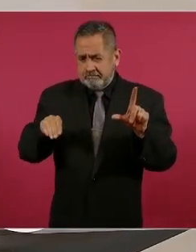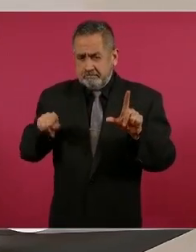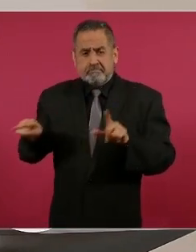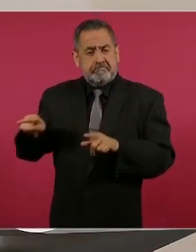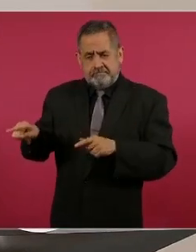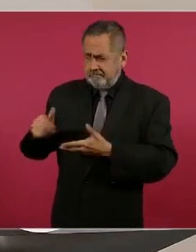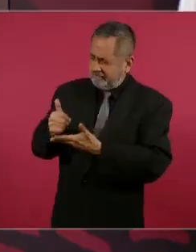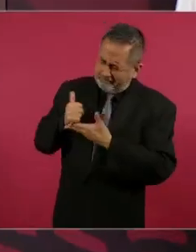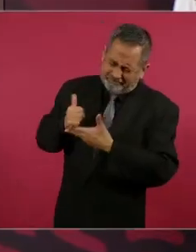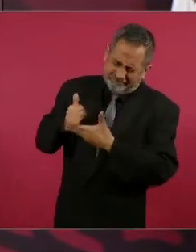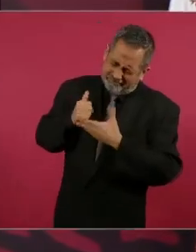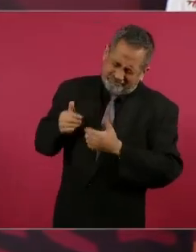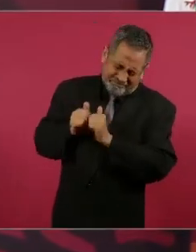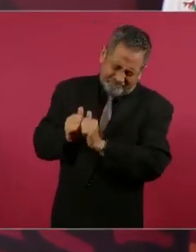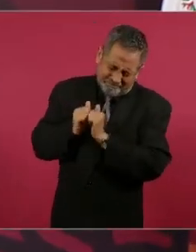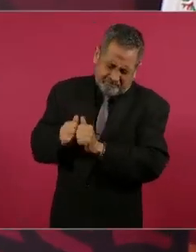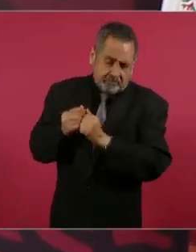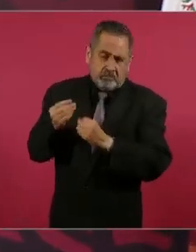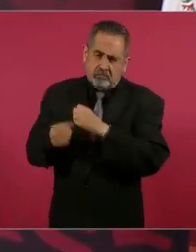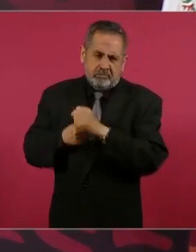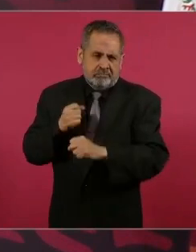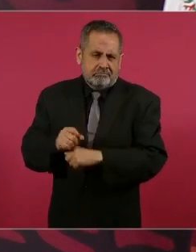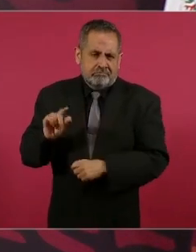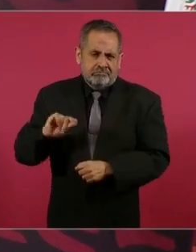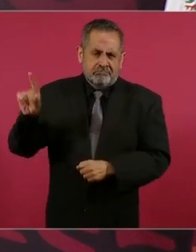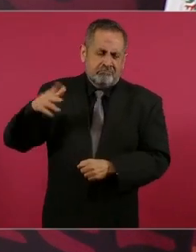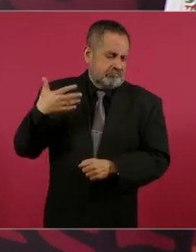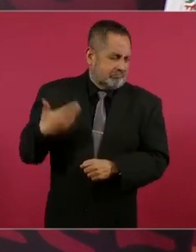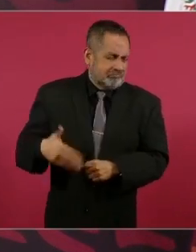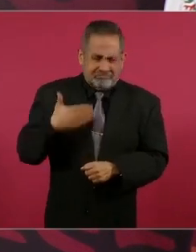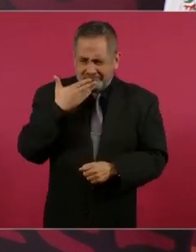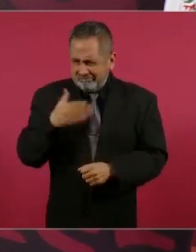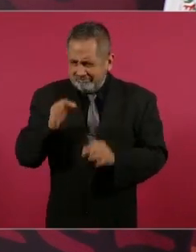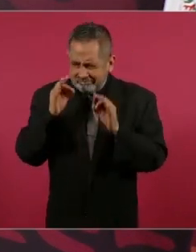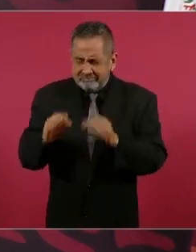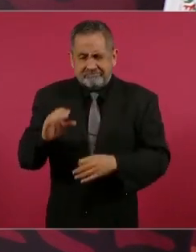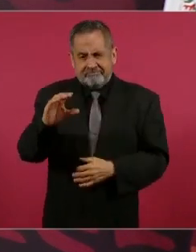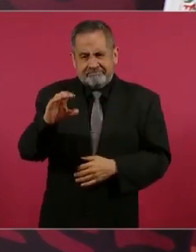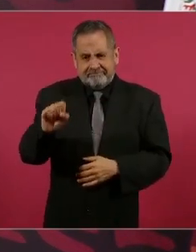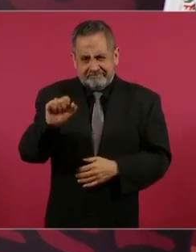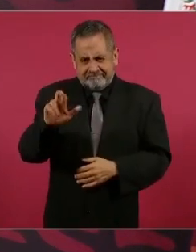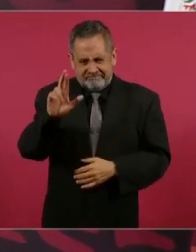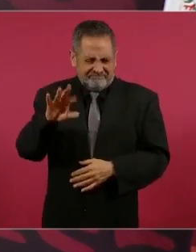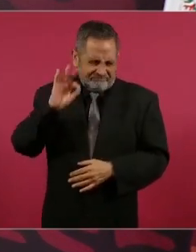tiempo. De primera, César,